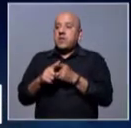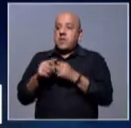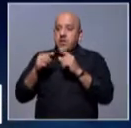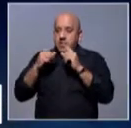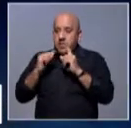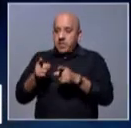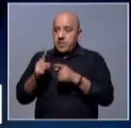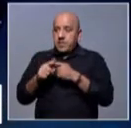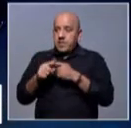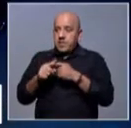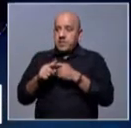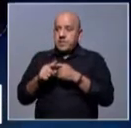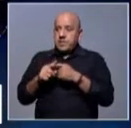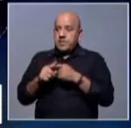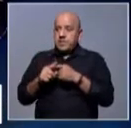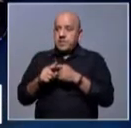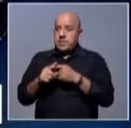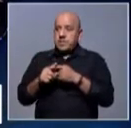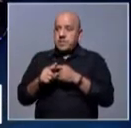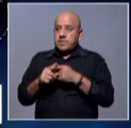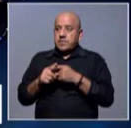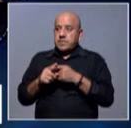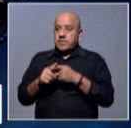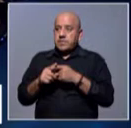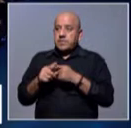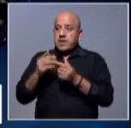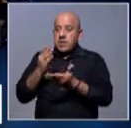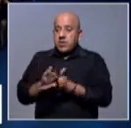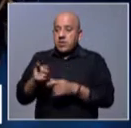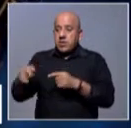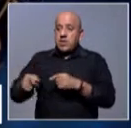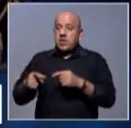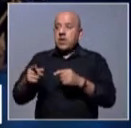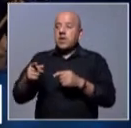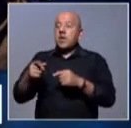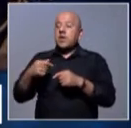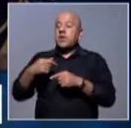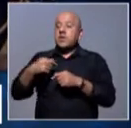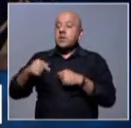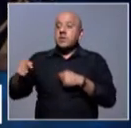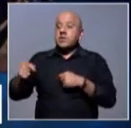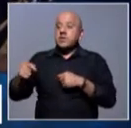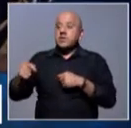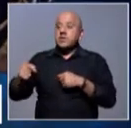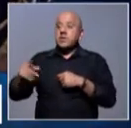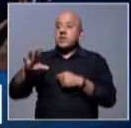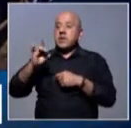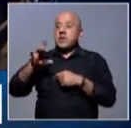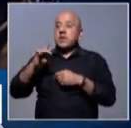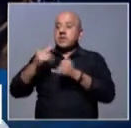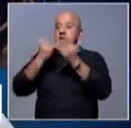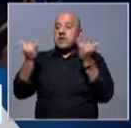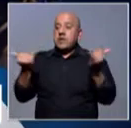además luego en la última parte del gobierno es decir en el último los últimos 15 días de